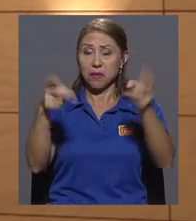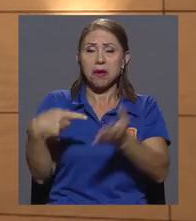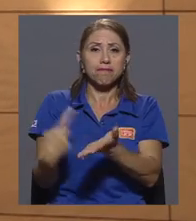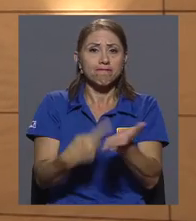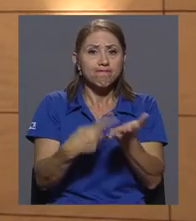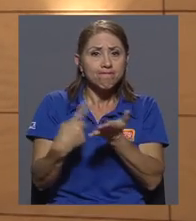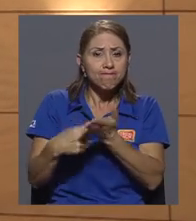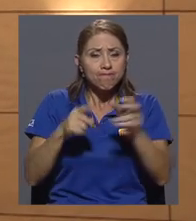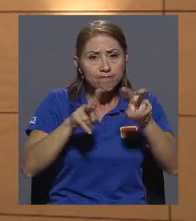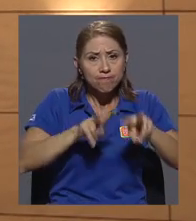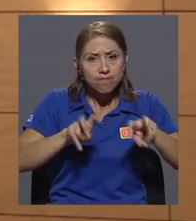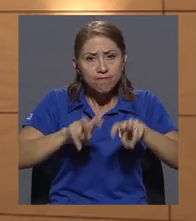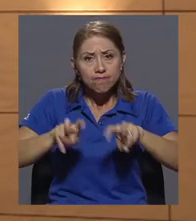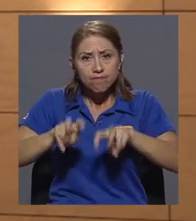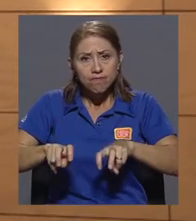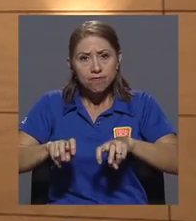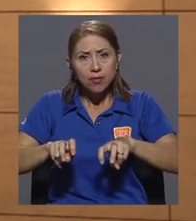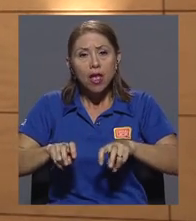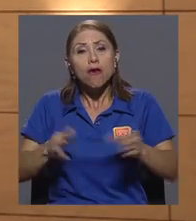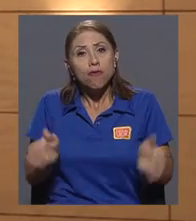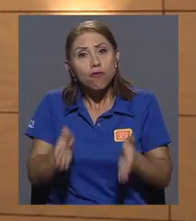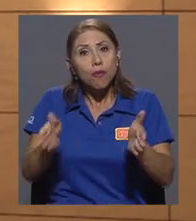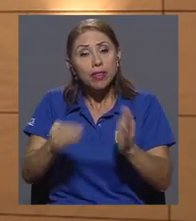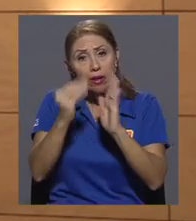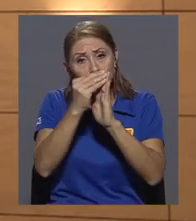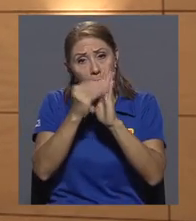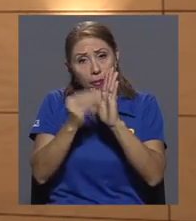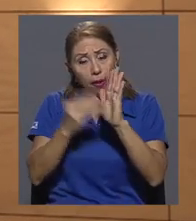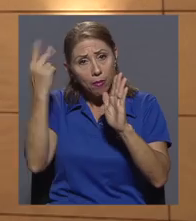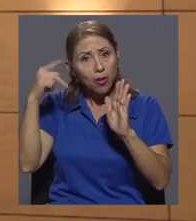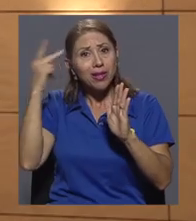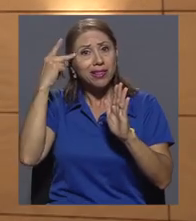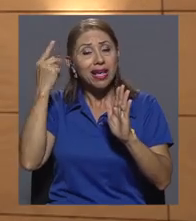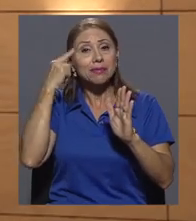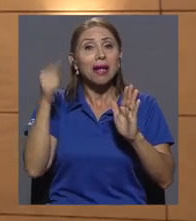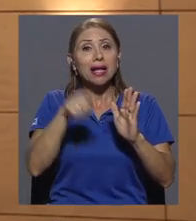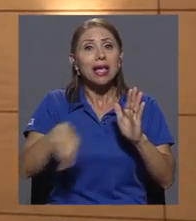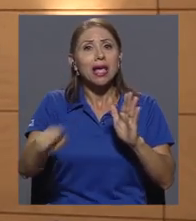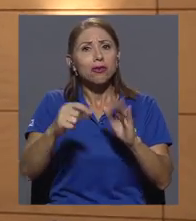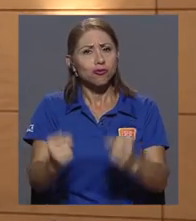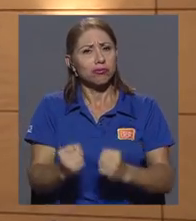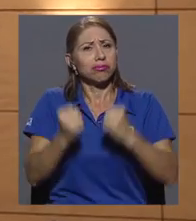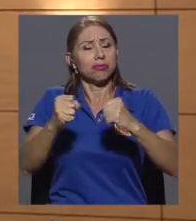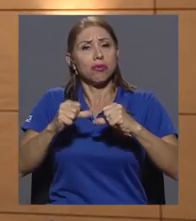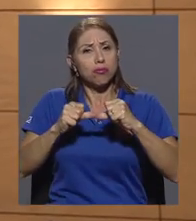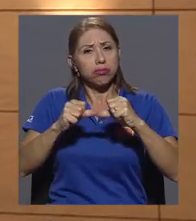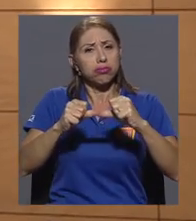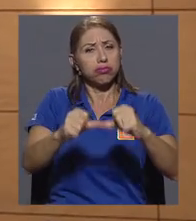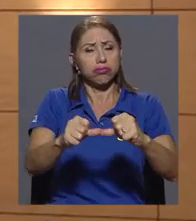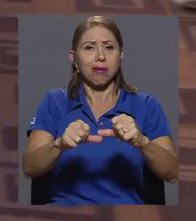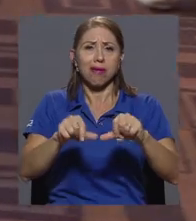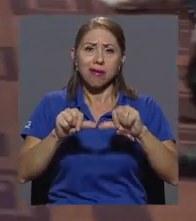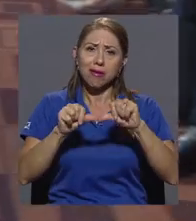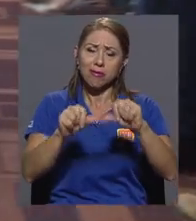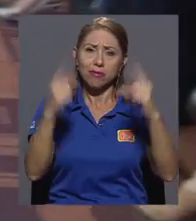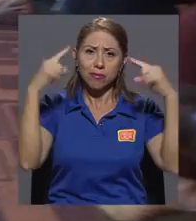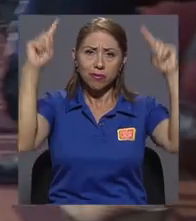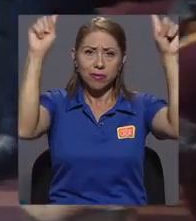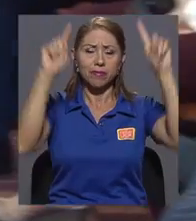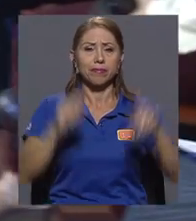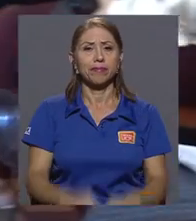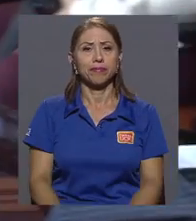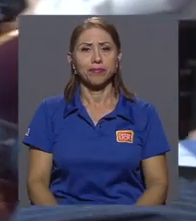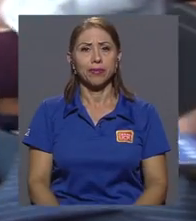análisis y fomentar que las políticas vayan dirigidas para potenciar que estos prevalezcan y surjan con más probabilidad de ser exitosos